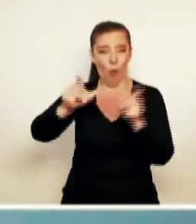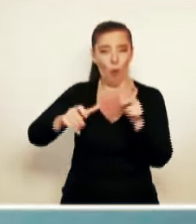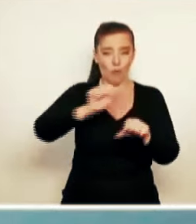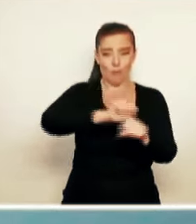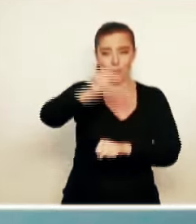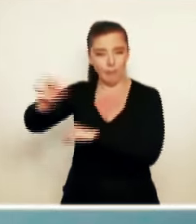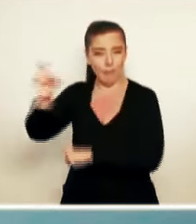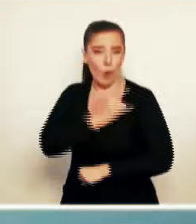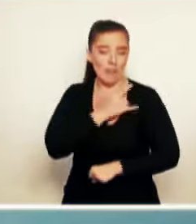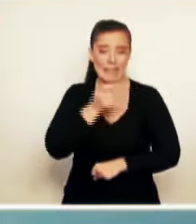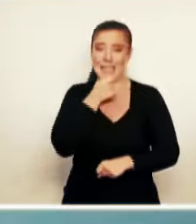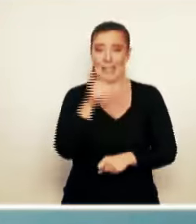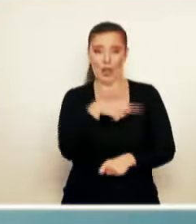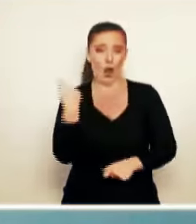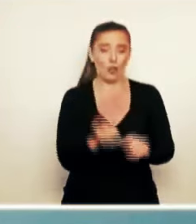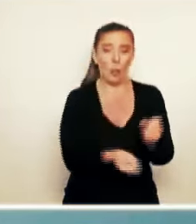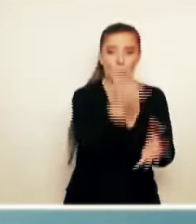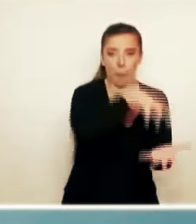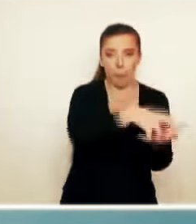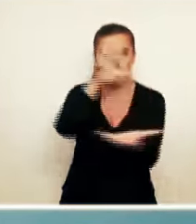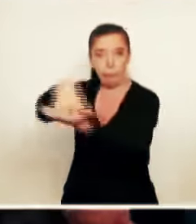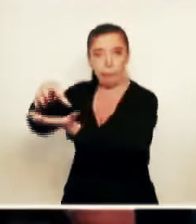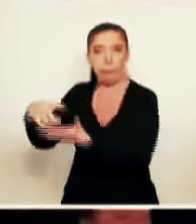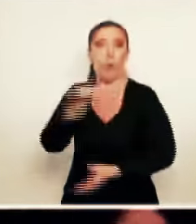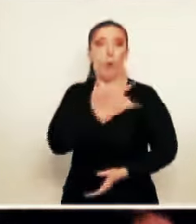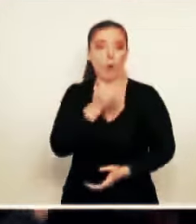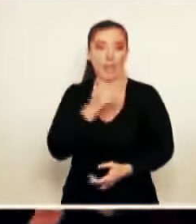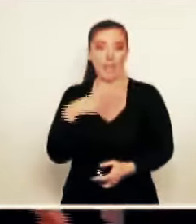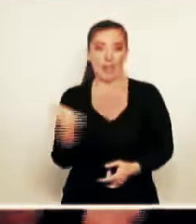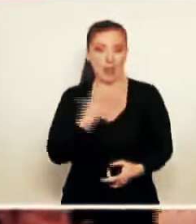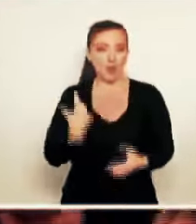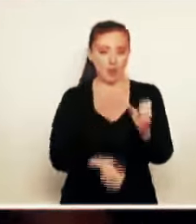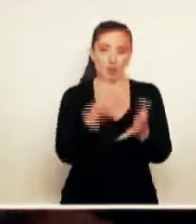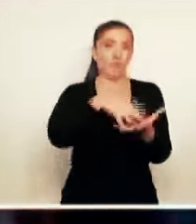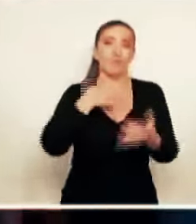las universidades que creamos. Eso estoy segura.